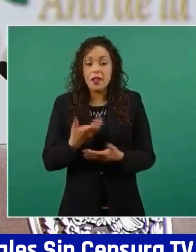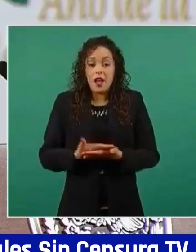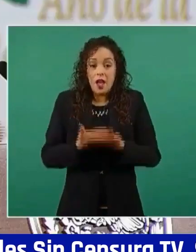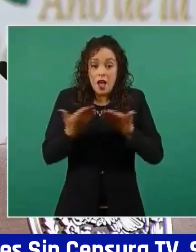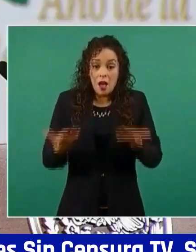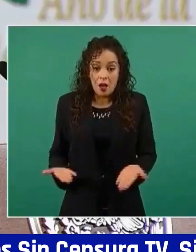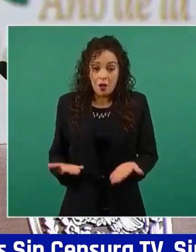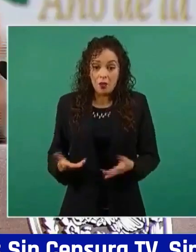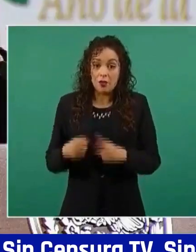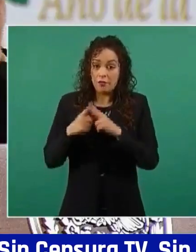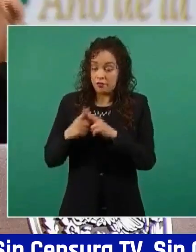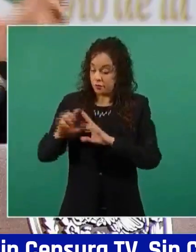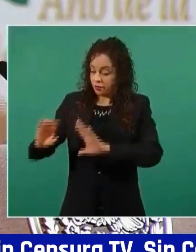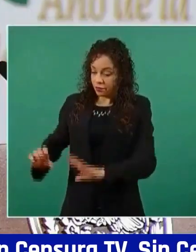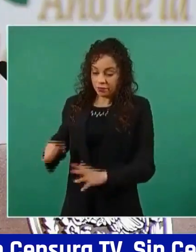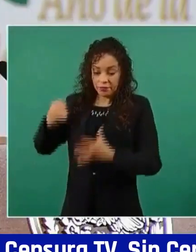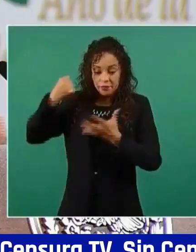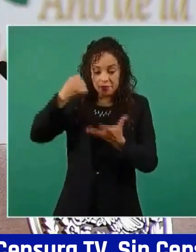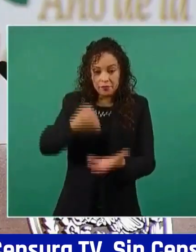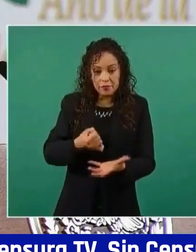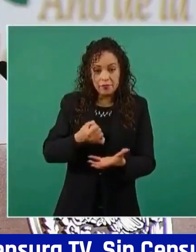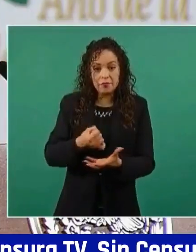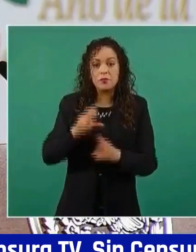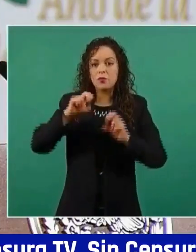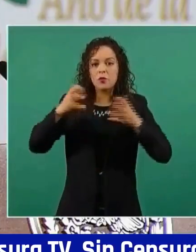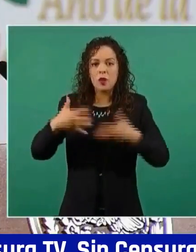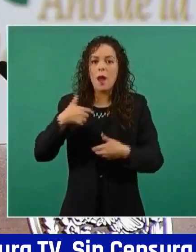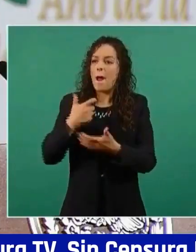aún pagando servicio de deuda